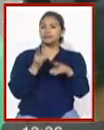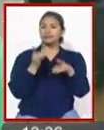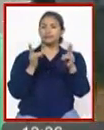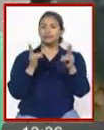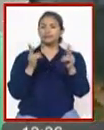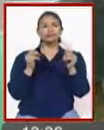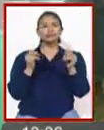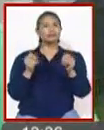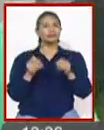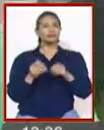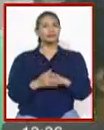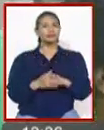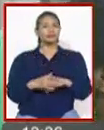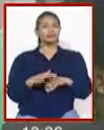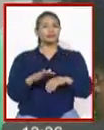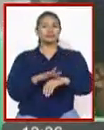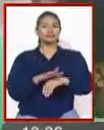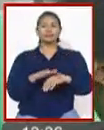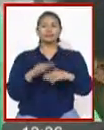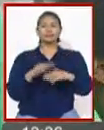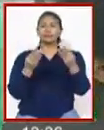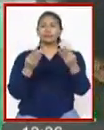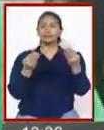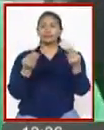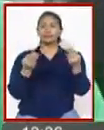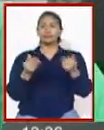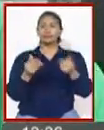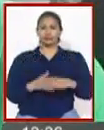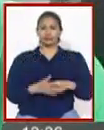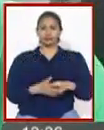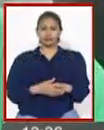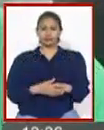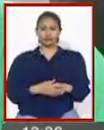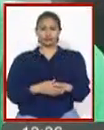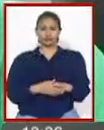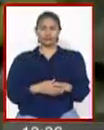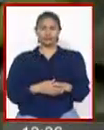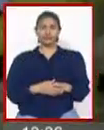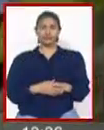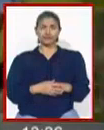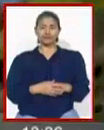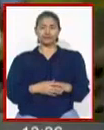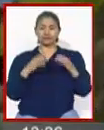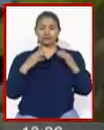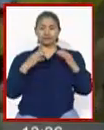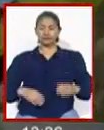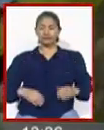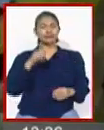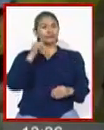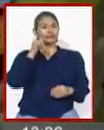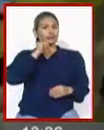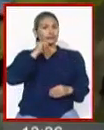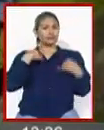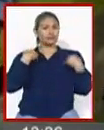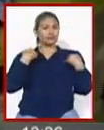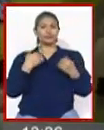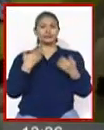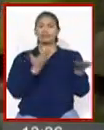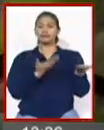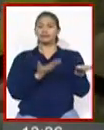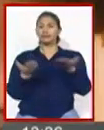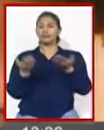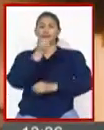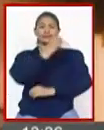rápida. Su pielcita de las quemaduras están rosaditas. El cuerpo de la infortunada joven ya fue retirado